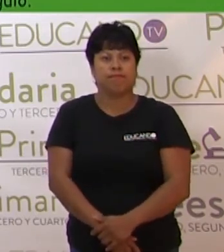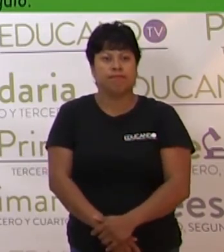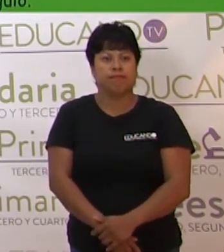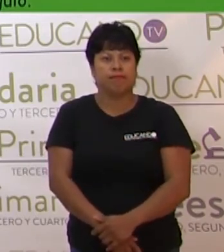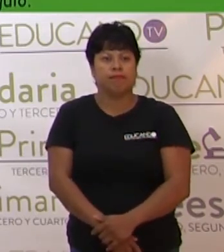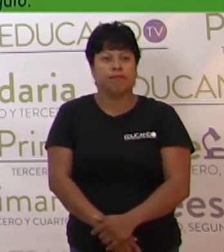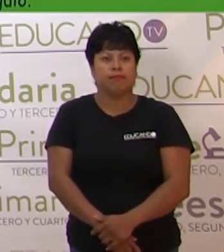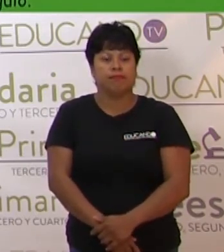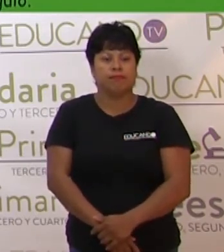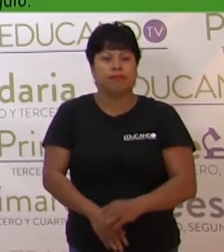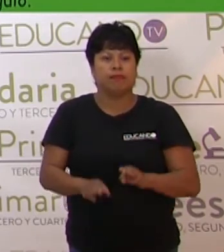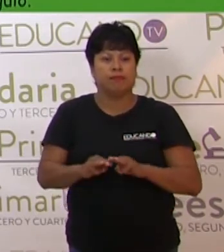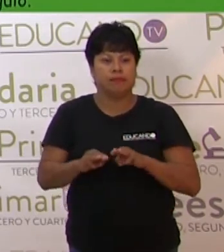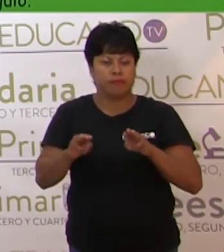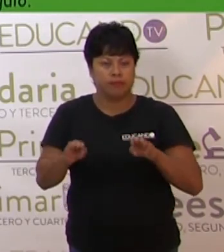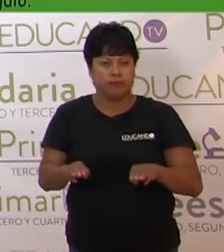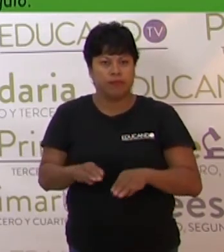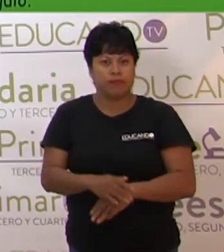ni idea